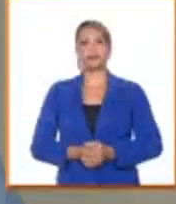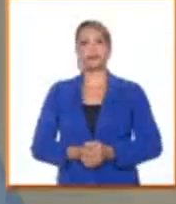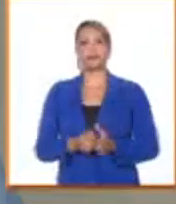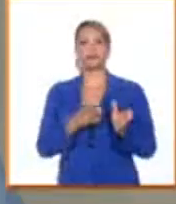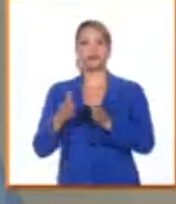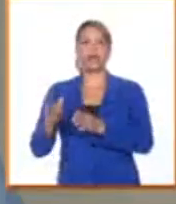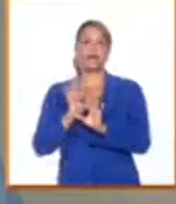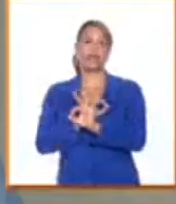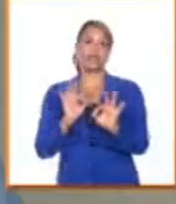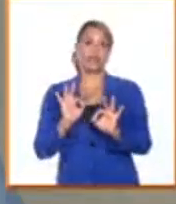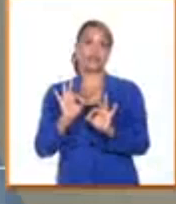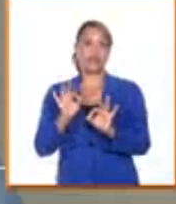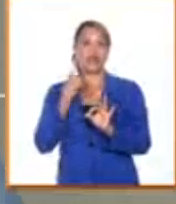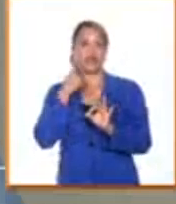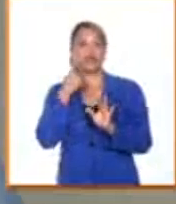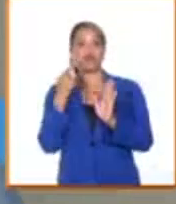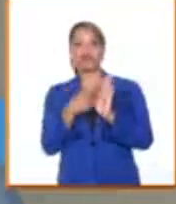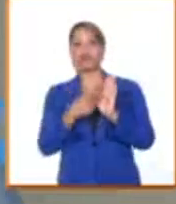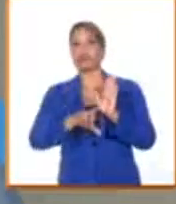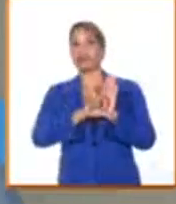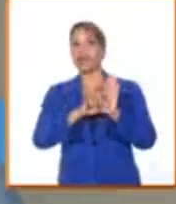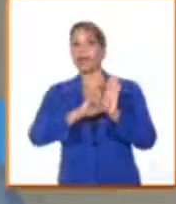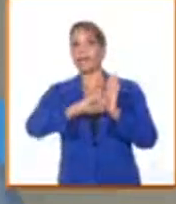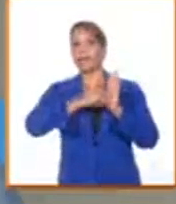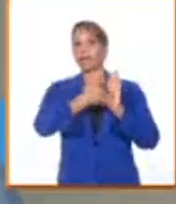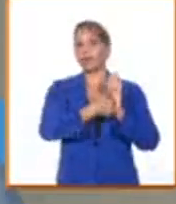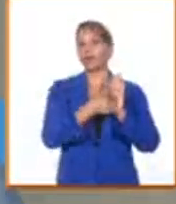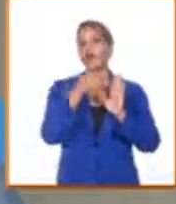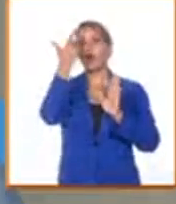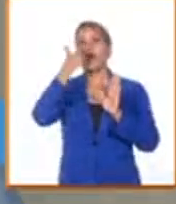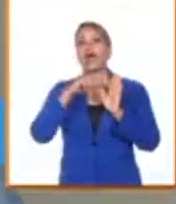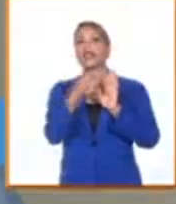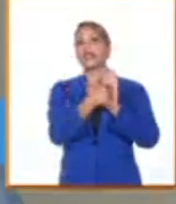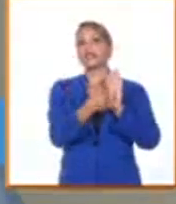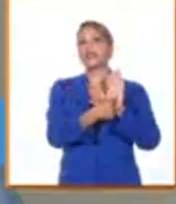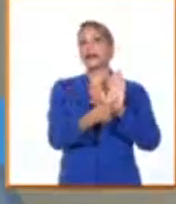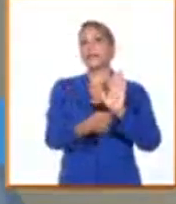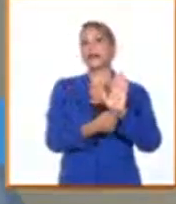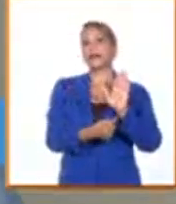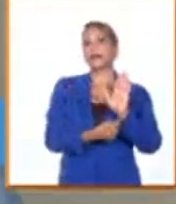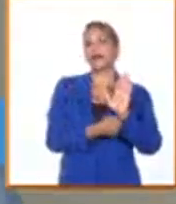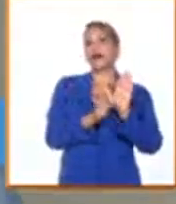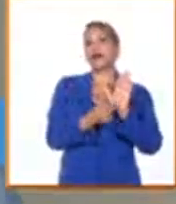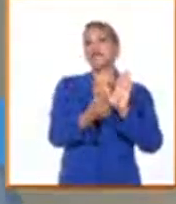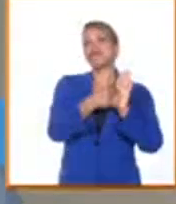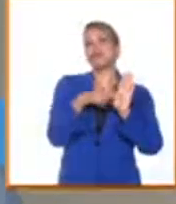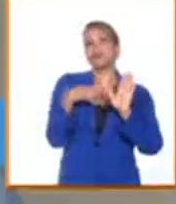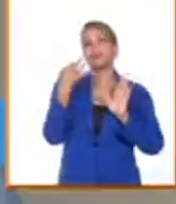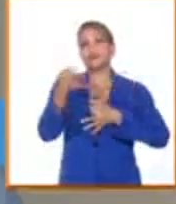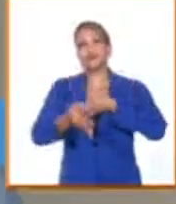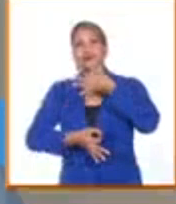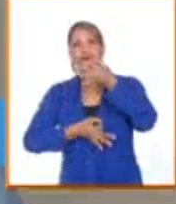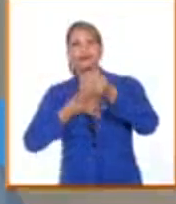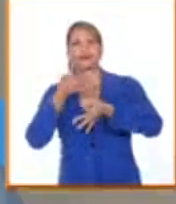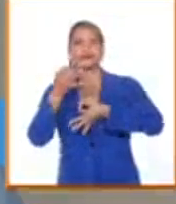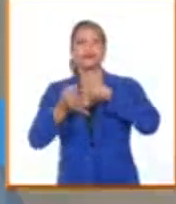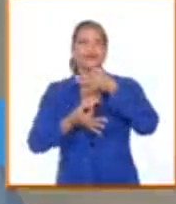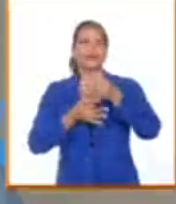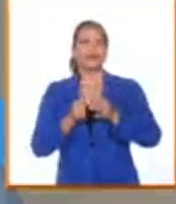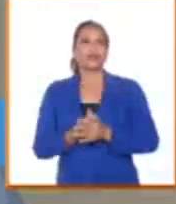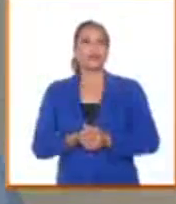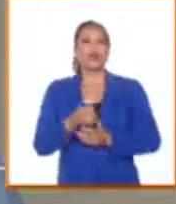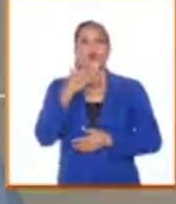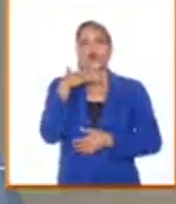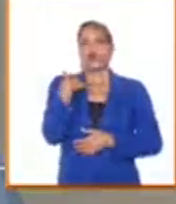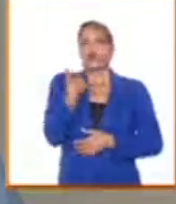sí vas a encontrar en el proyecto de ley, con un artículo que se proyecta en